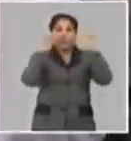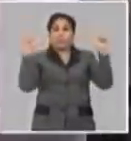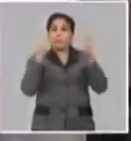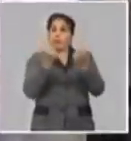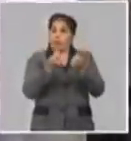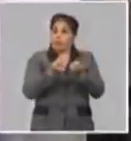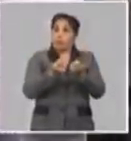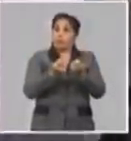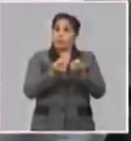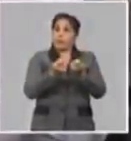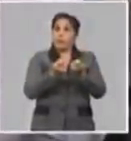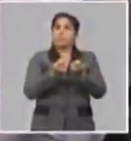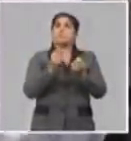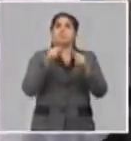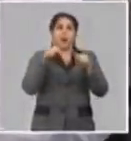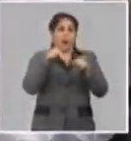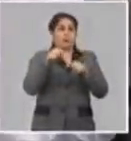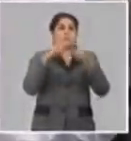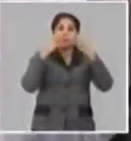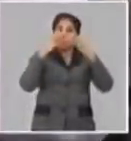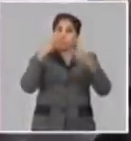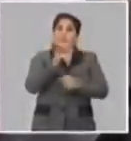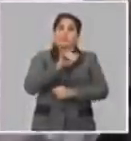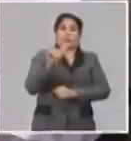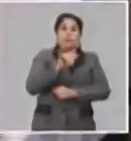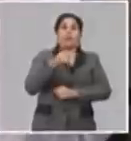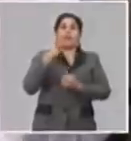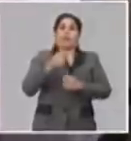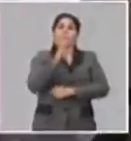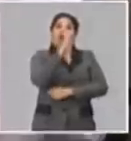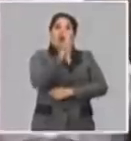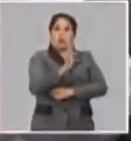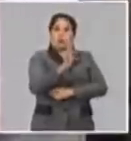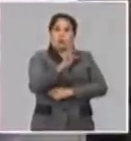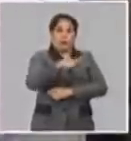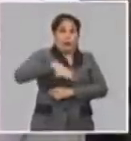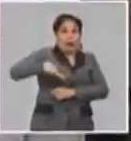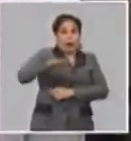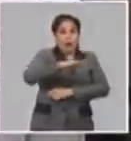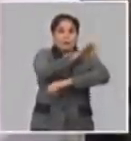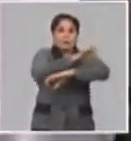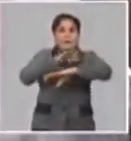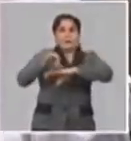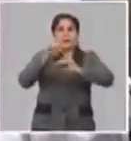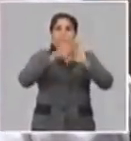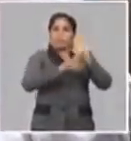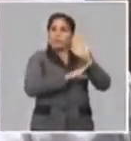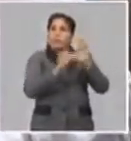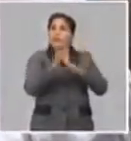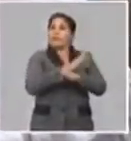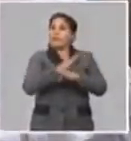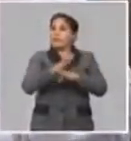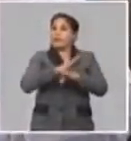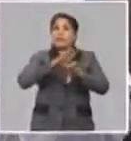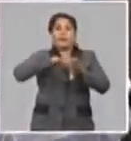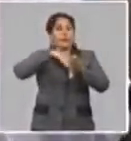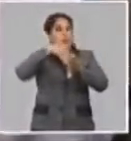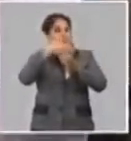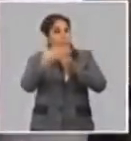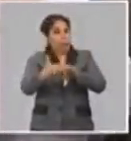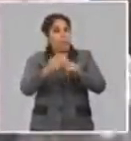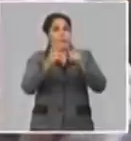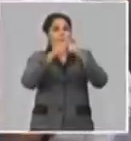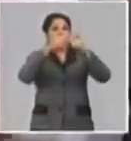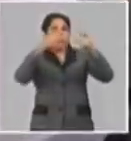economía, tiene principios que hay que respetar y sobre los cuales se diseñan las medidas, y tiene después una